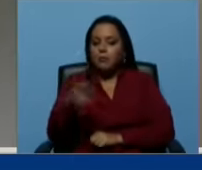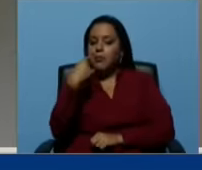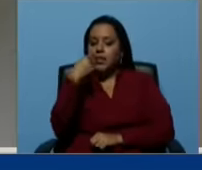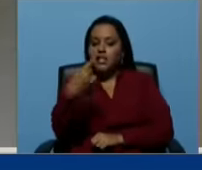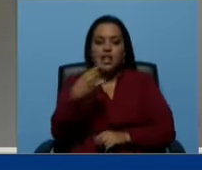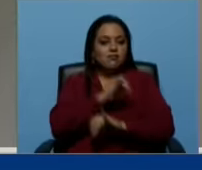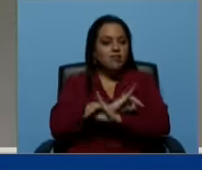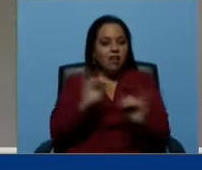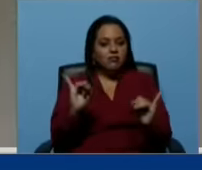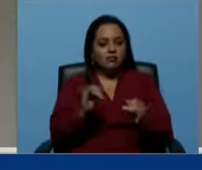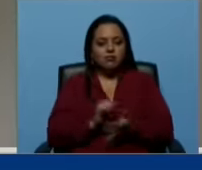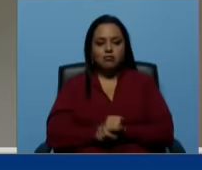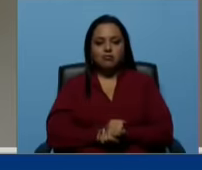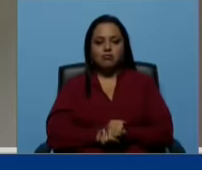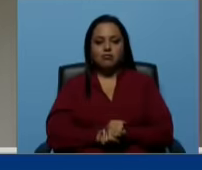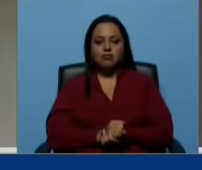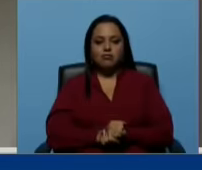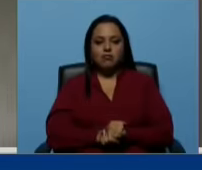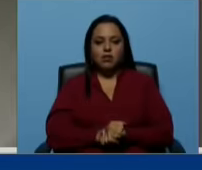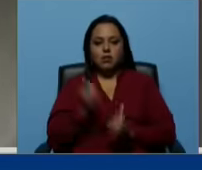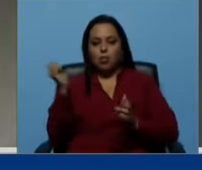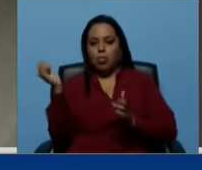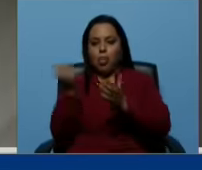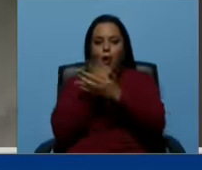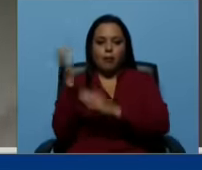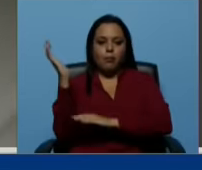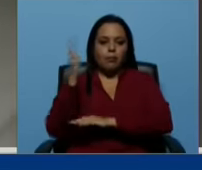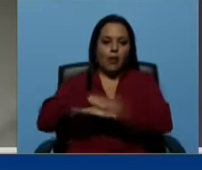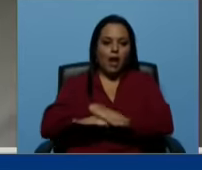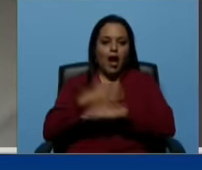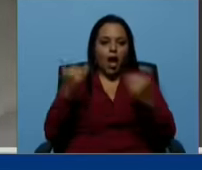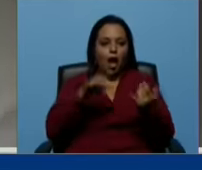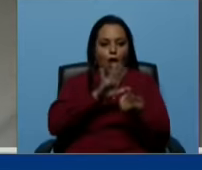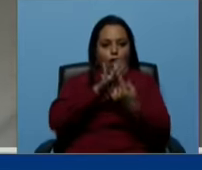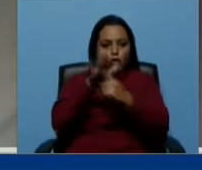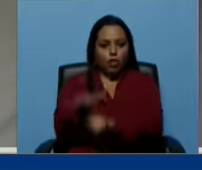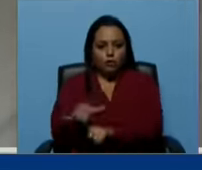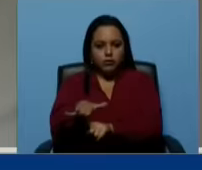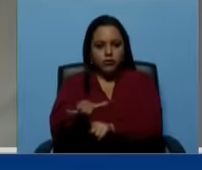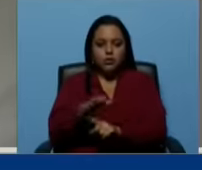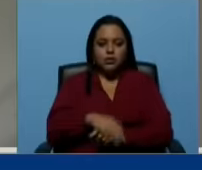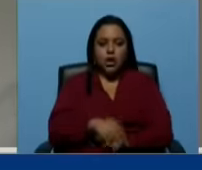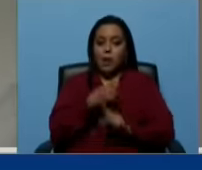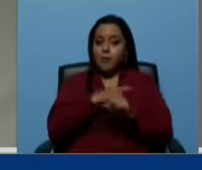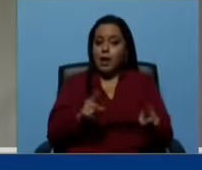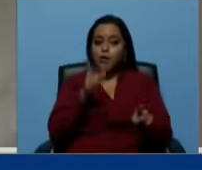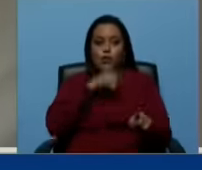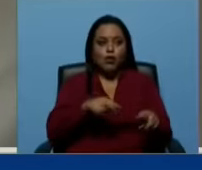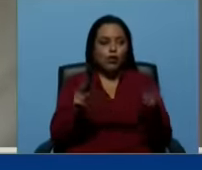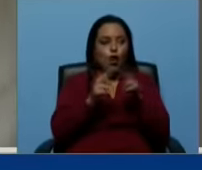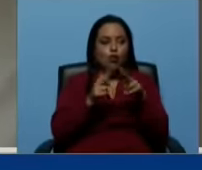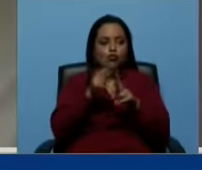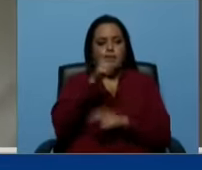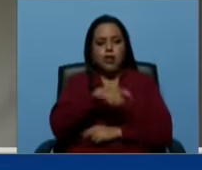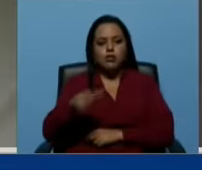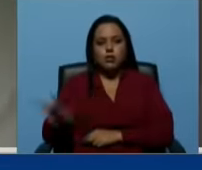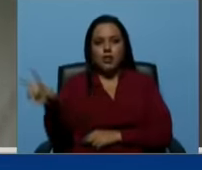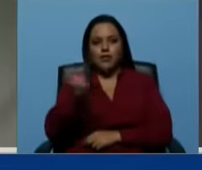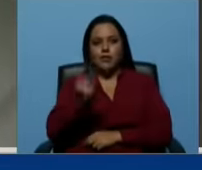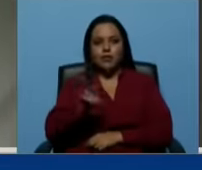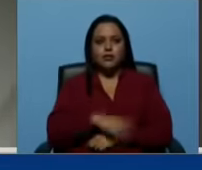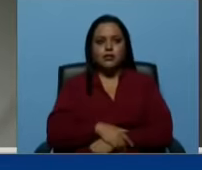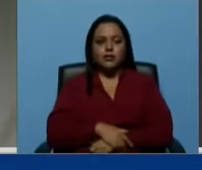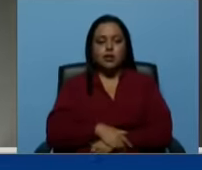ya, tumbé a tu país, te conquisté. Pero no nos conocen a los venezolanos.